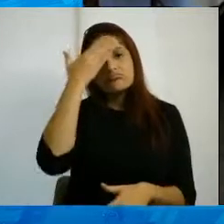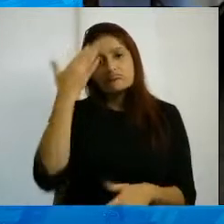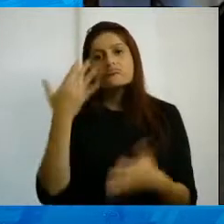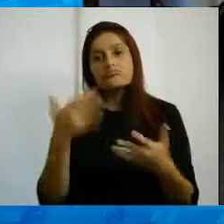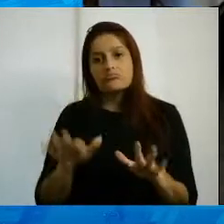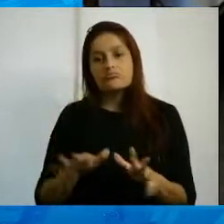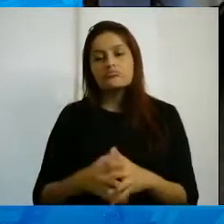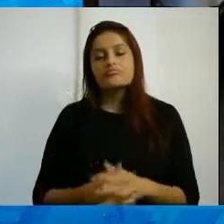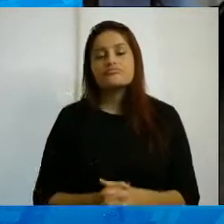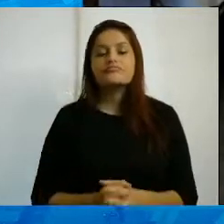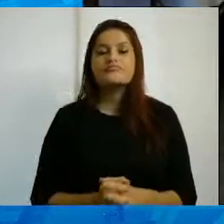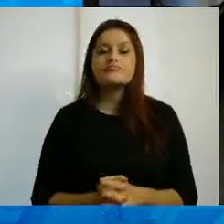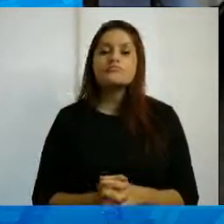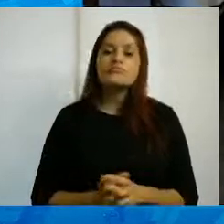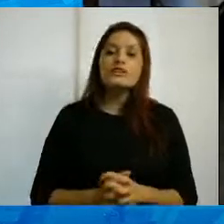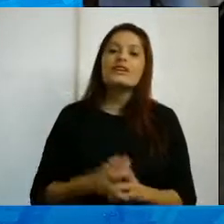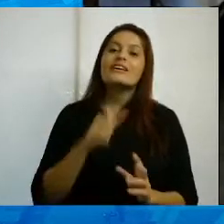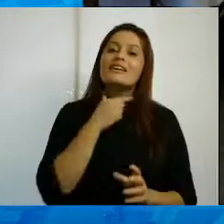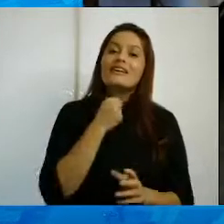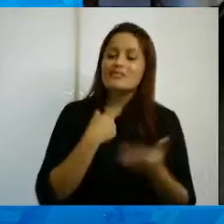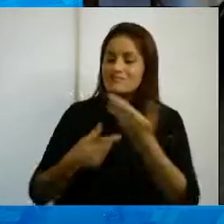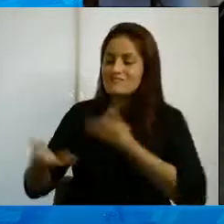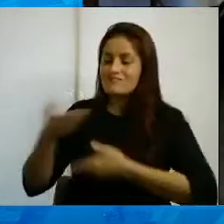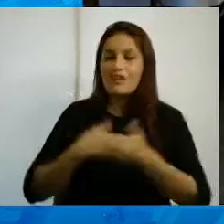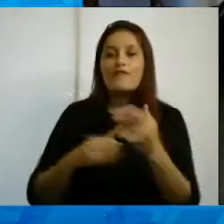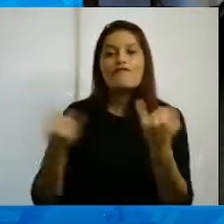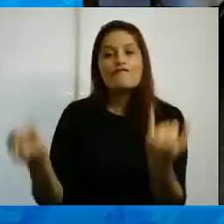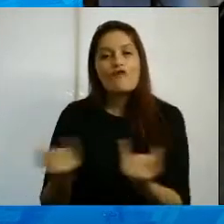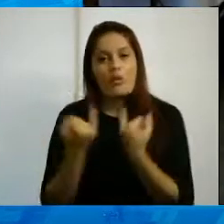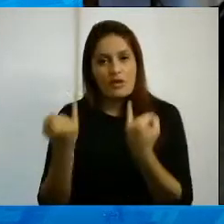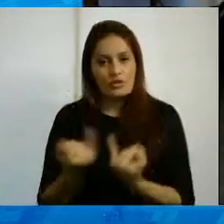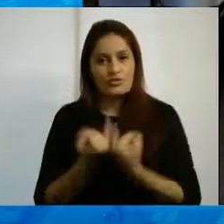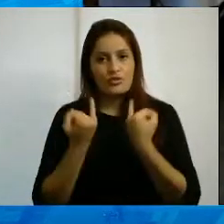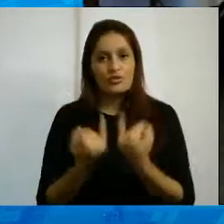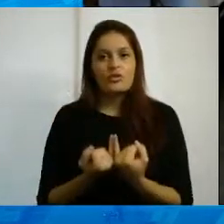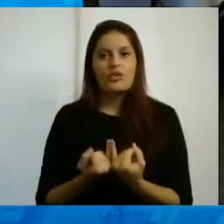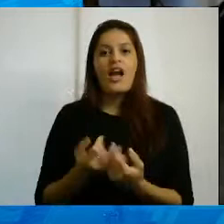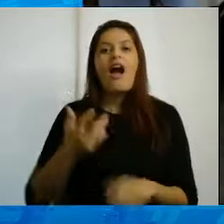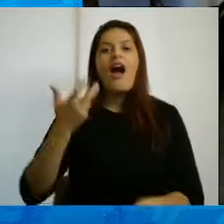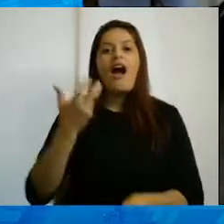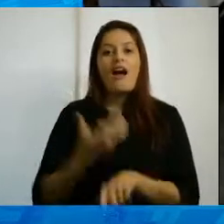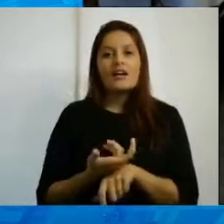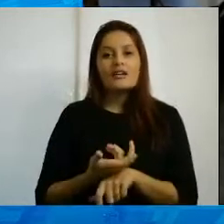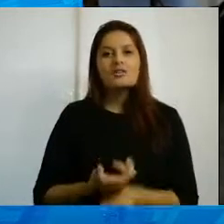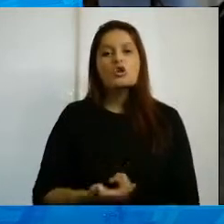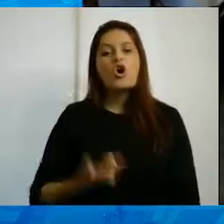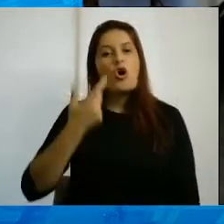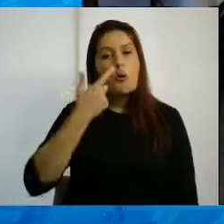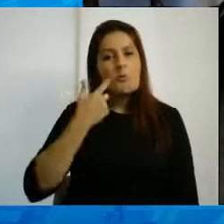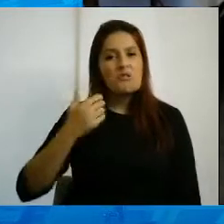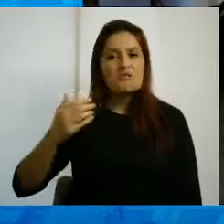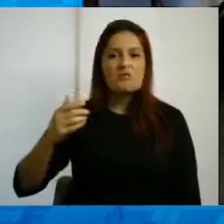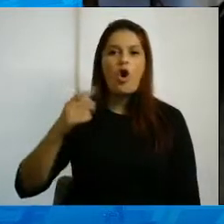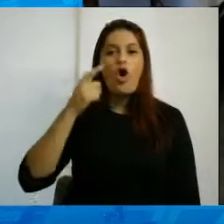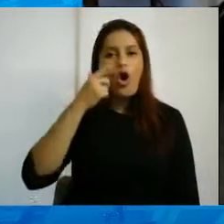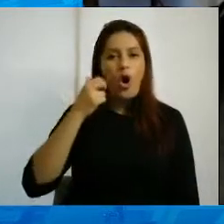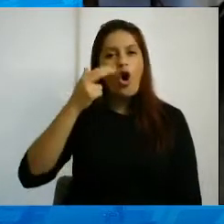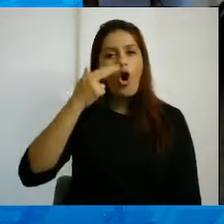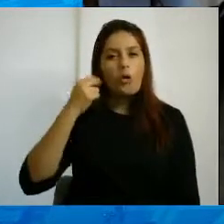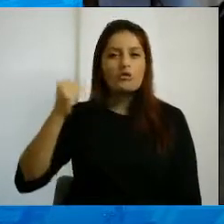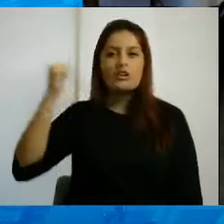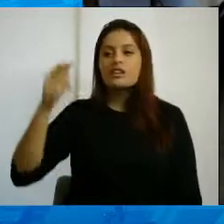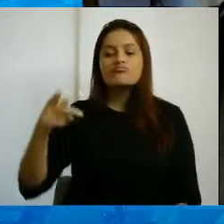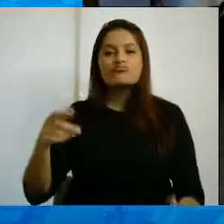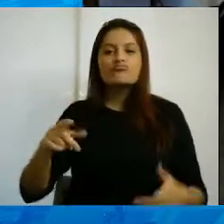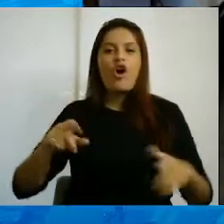crear espacios de trabajo y formación. Hoy día hay una cultura machista, naturalizada, de violencia en la juventud,